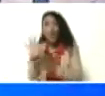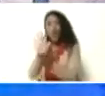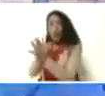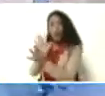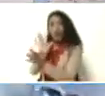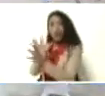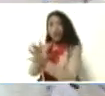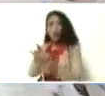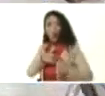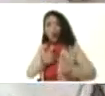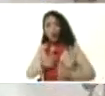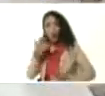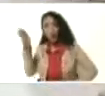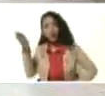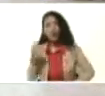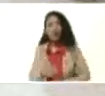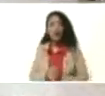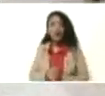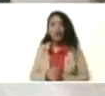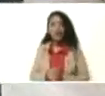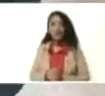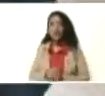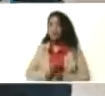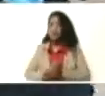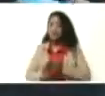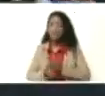del corazón de ustedes, es suficiente.